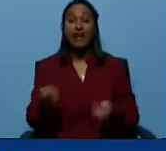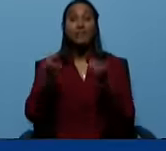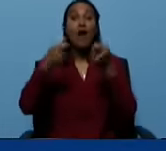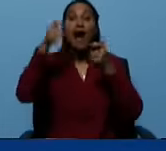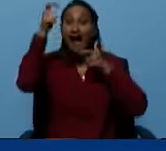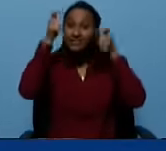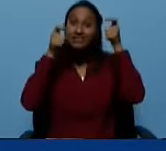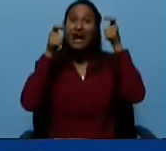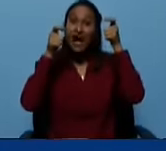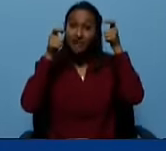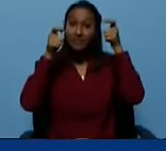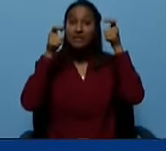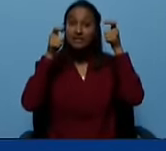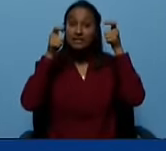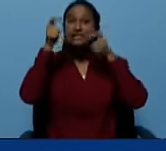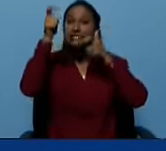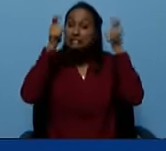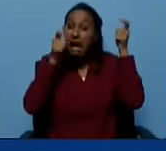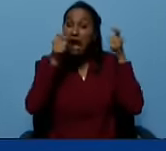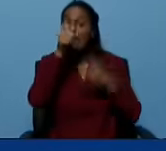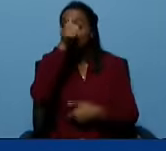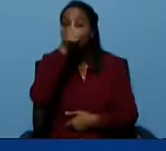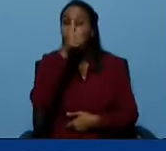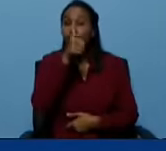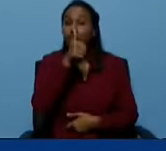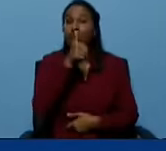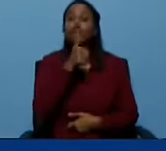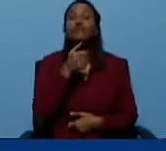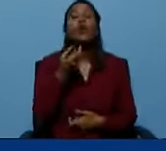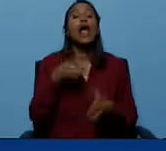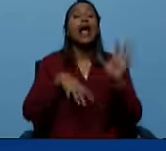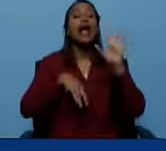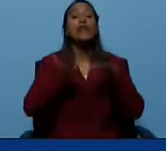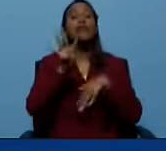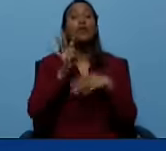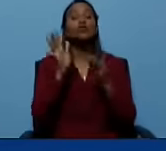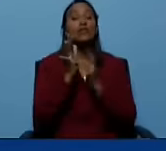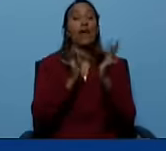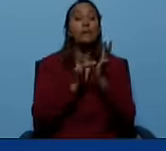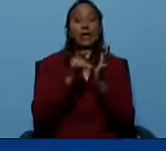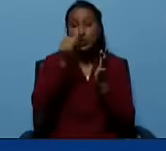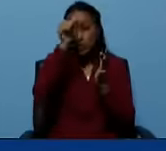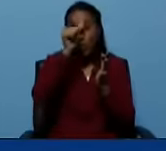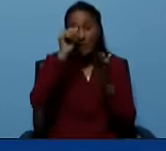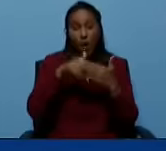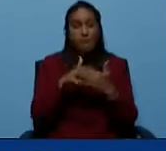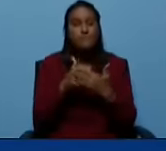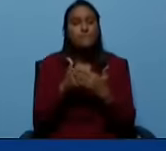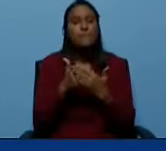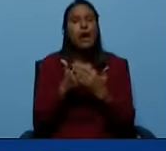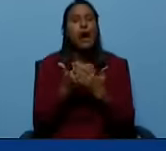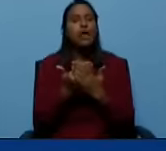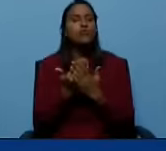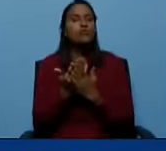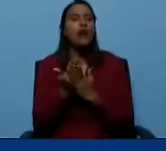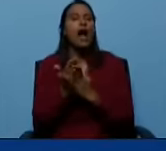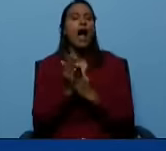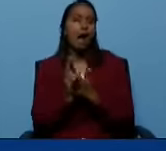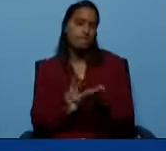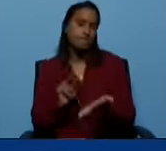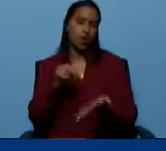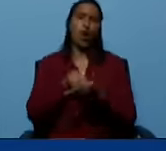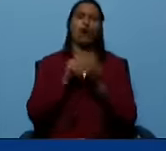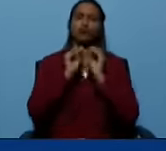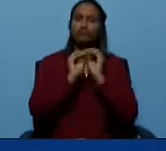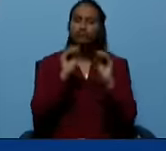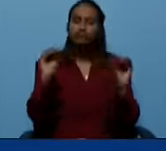habiendo pasado esa travesía, regresó el 14 de abril, domingo en la madrugada, y llamó a diálogo. Y el